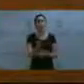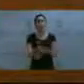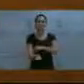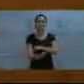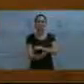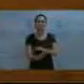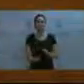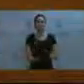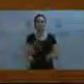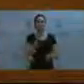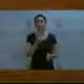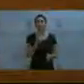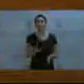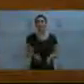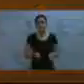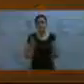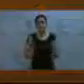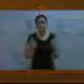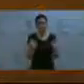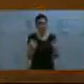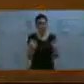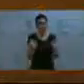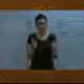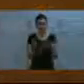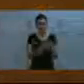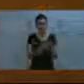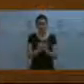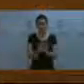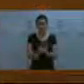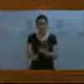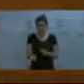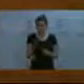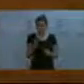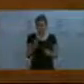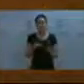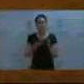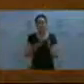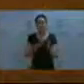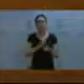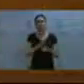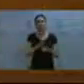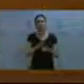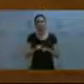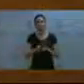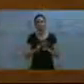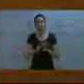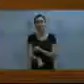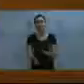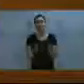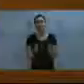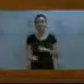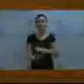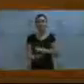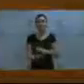ninguna confusión en esto de la conectividad aérea, entonces están haciendo trampa con esta moción. Y les digo por qué. Porque el propio